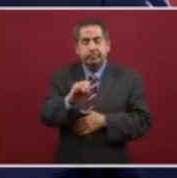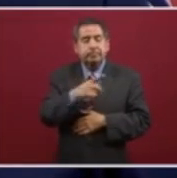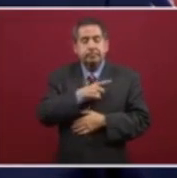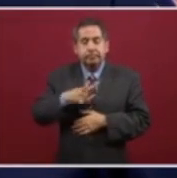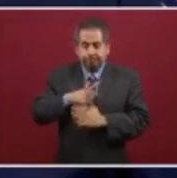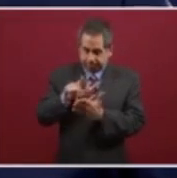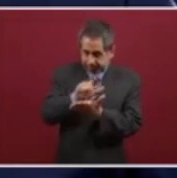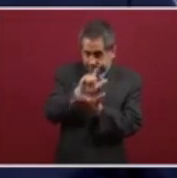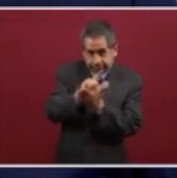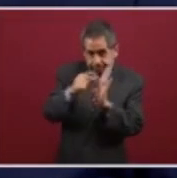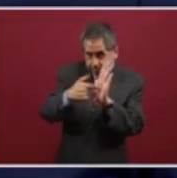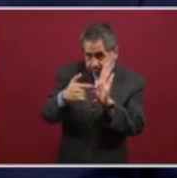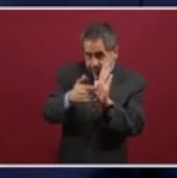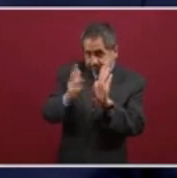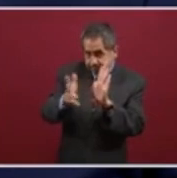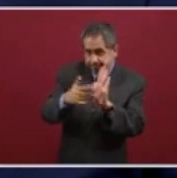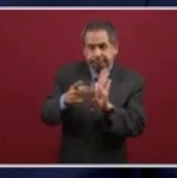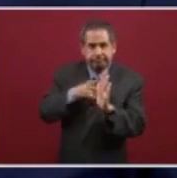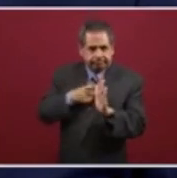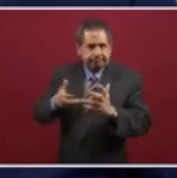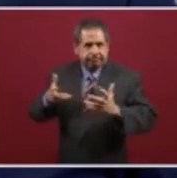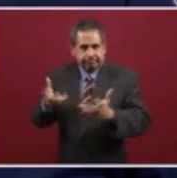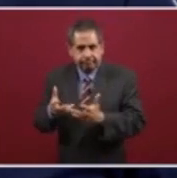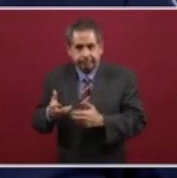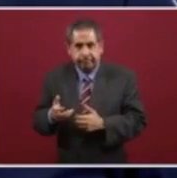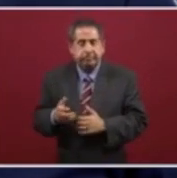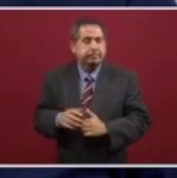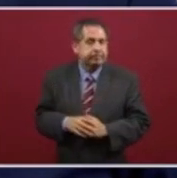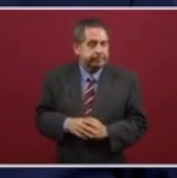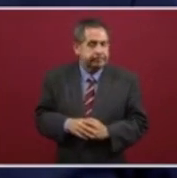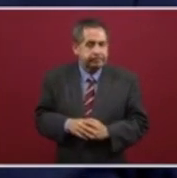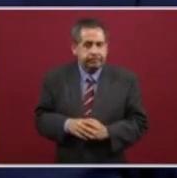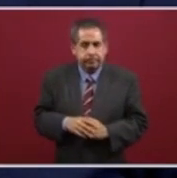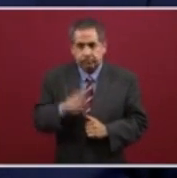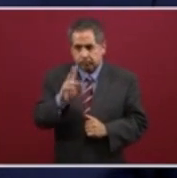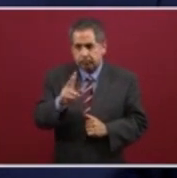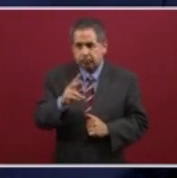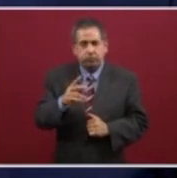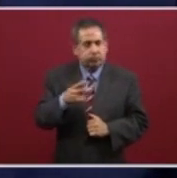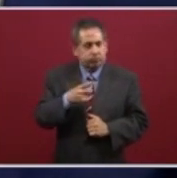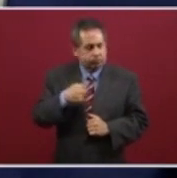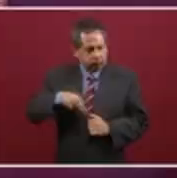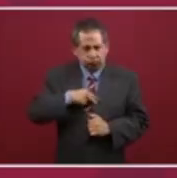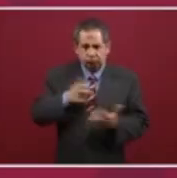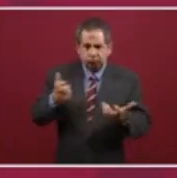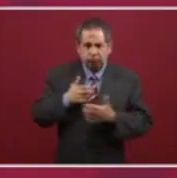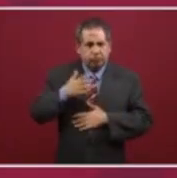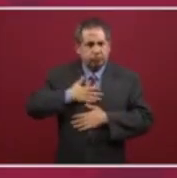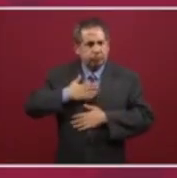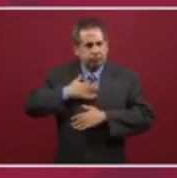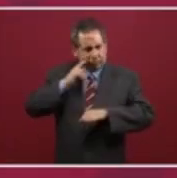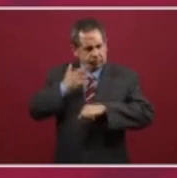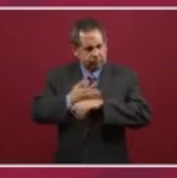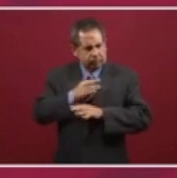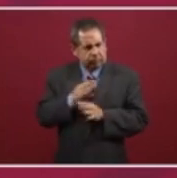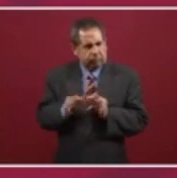por ley que hacerlo. Y estamos haciendo todo lo que nos corresponde.